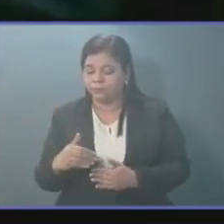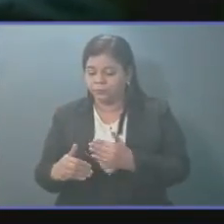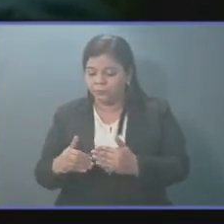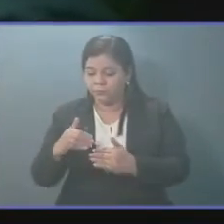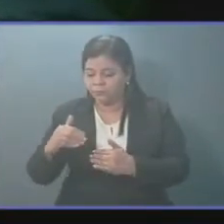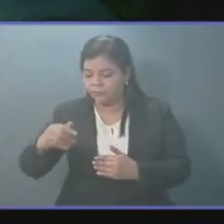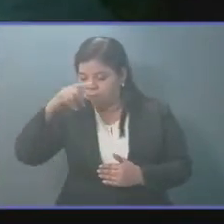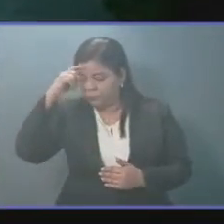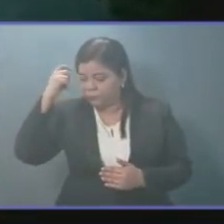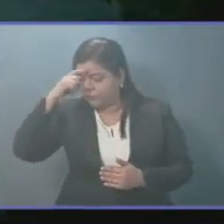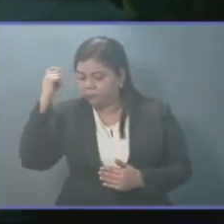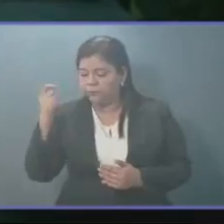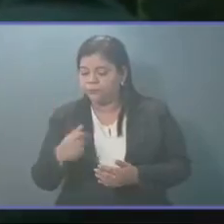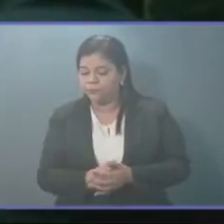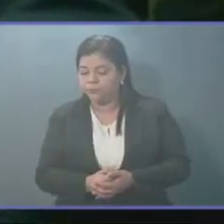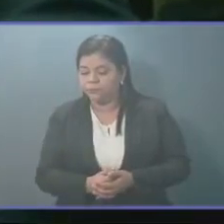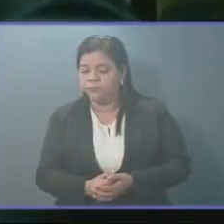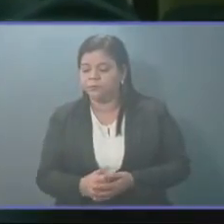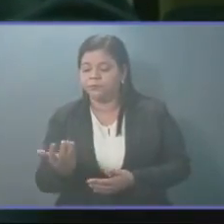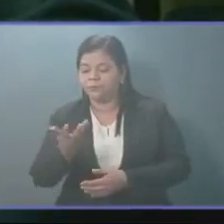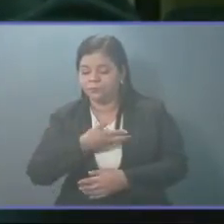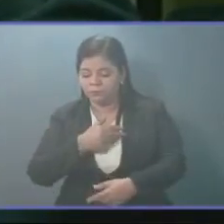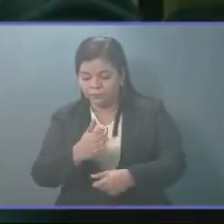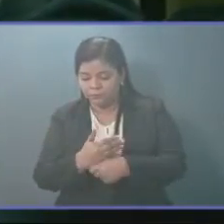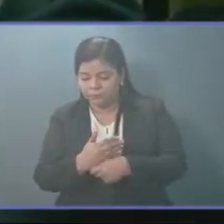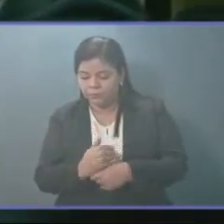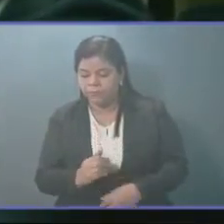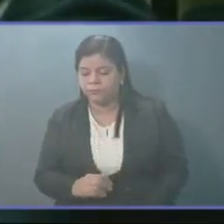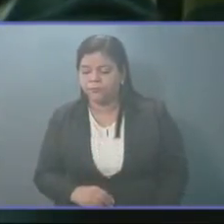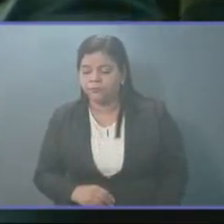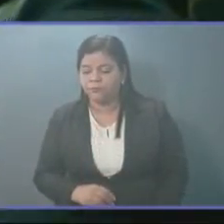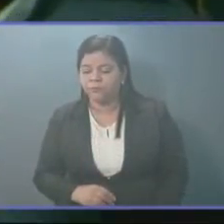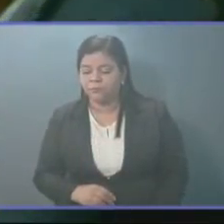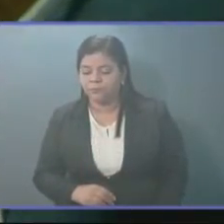Laboral, como grupo parlamentario.